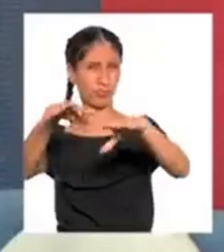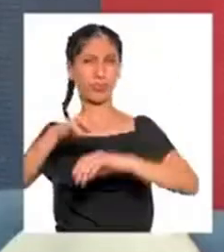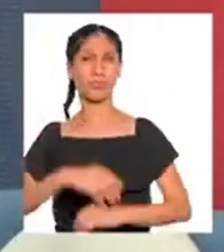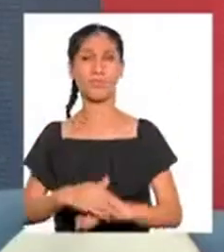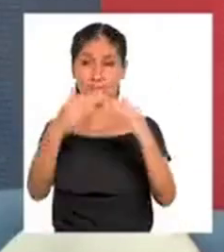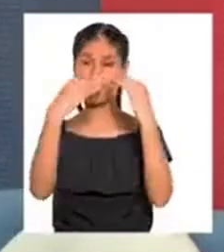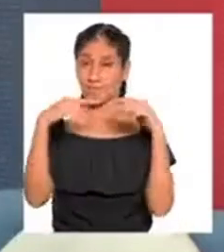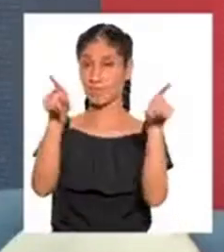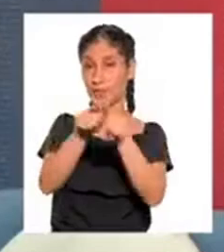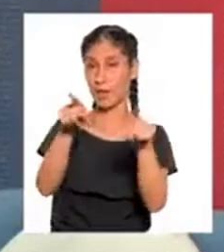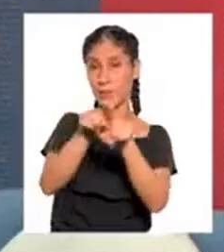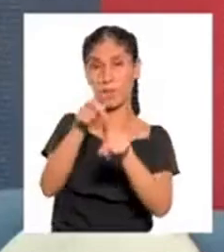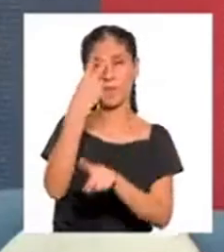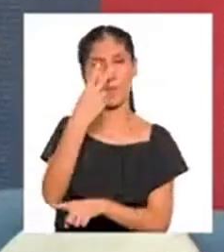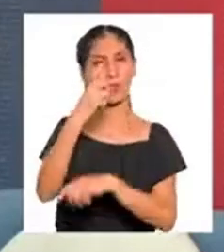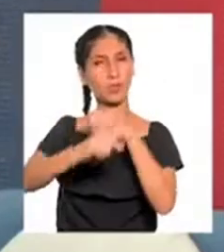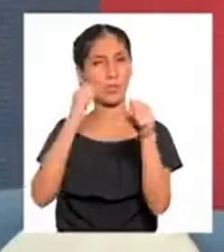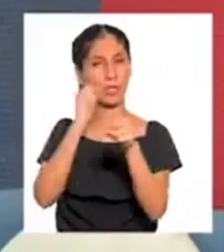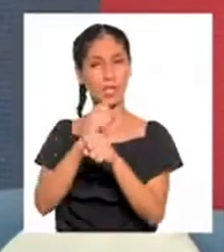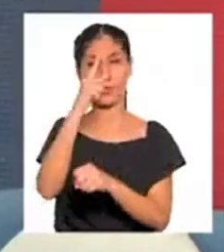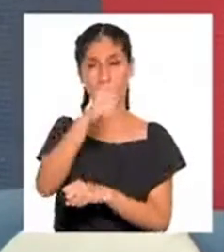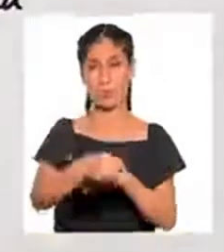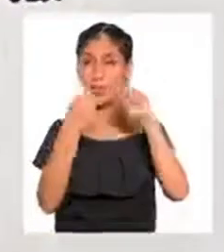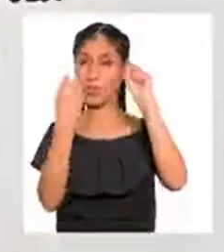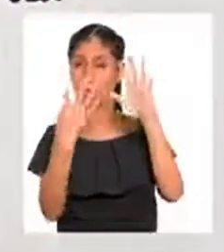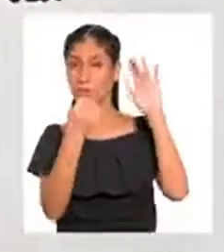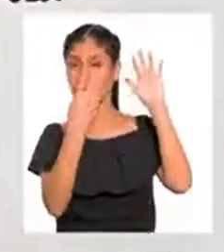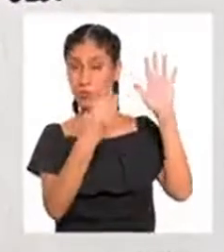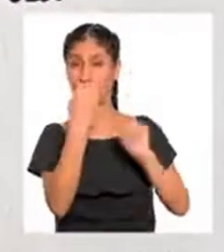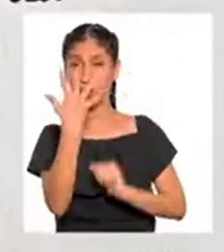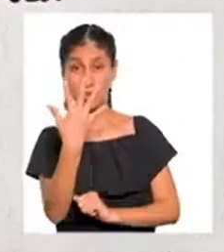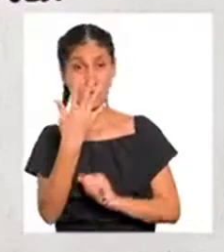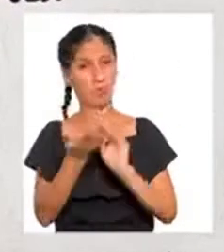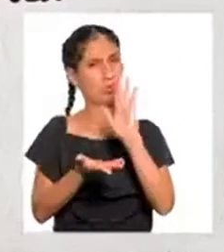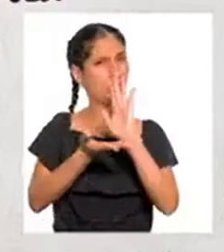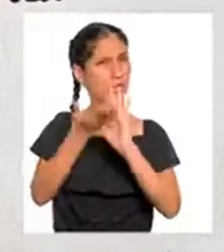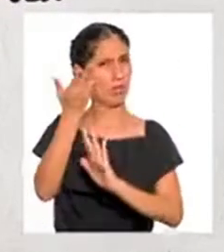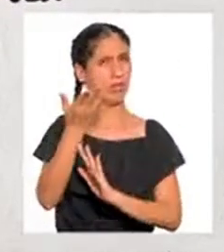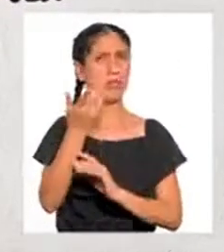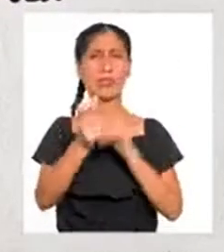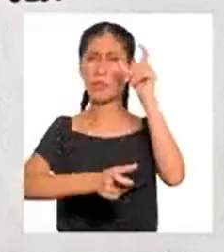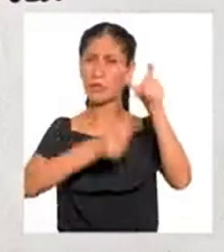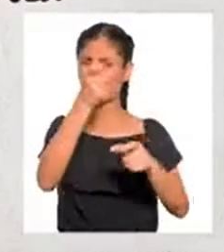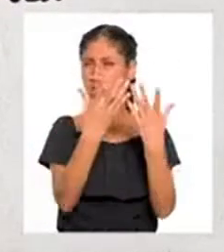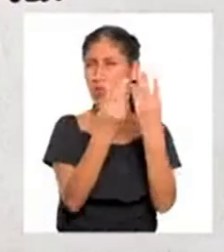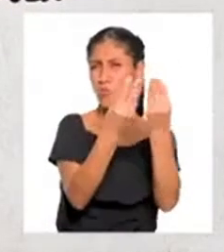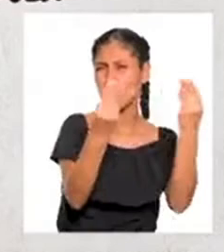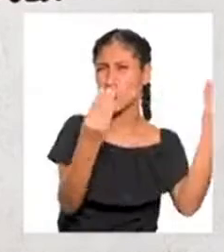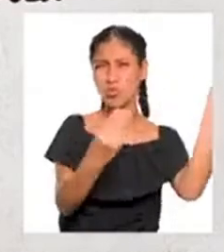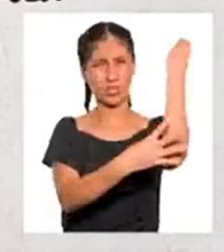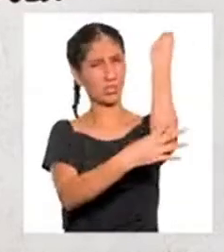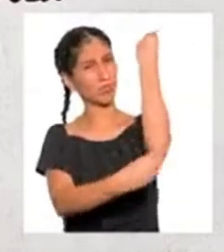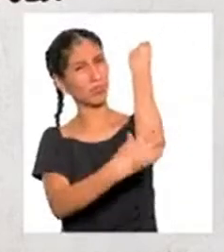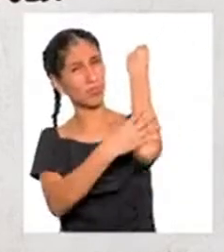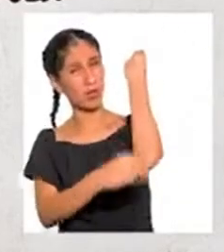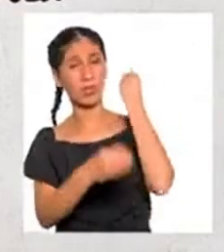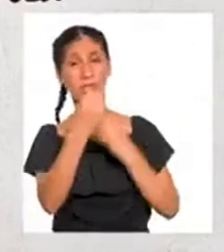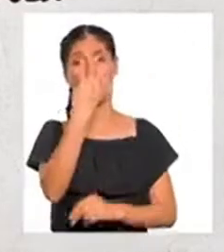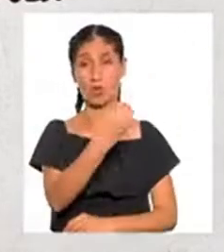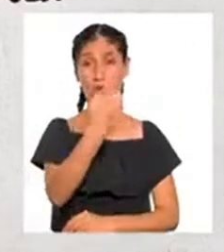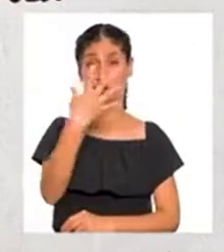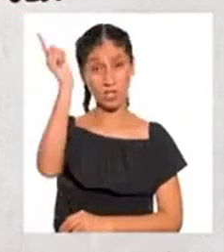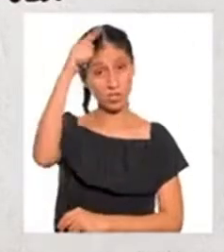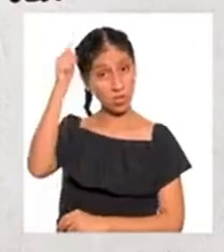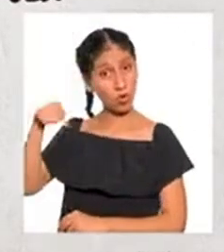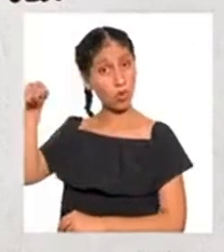personas. También vimos cómo en 1995 teníamos un alto índice de pobreza, estando el 45% de la población